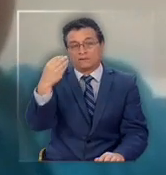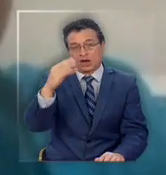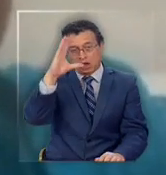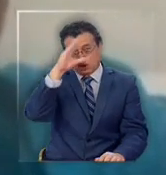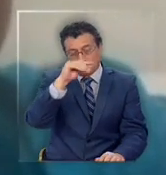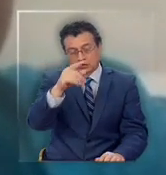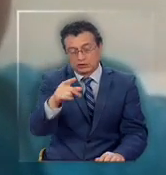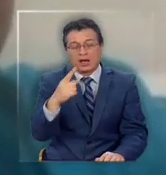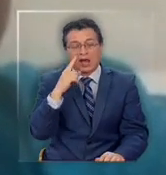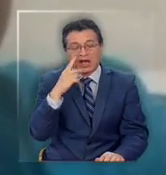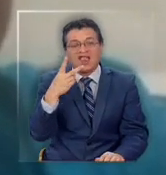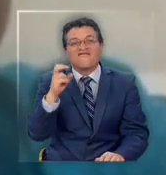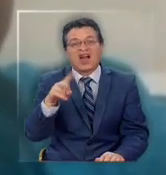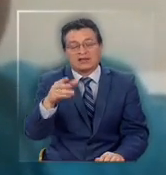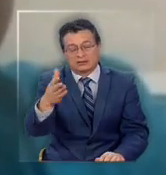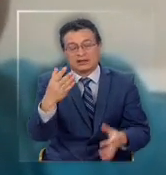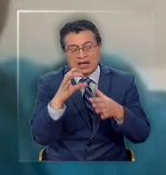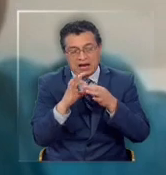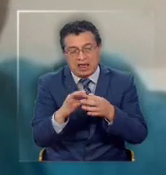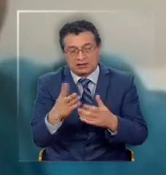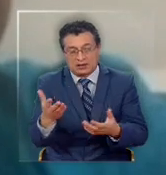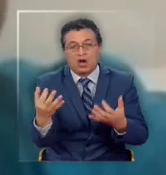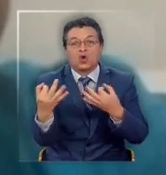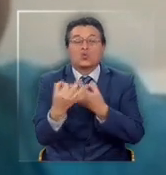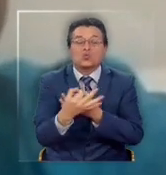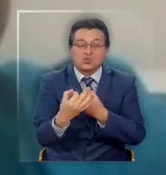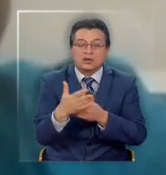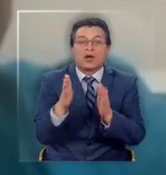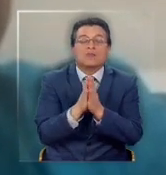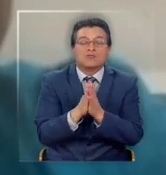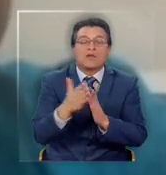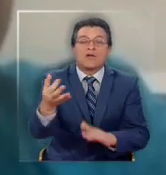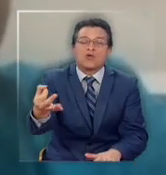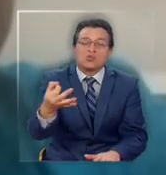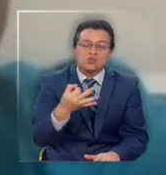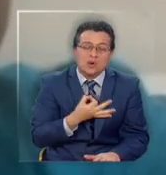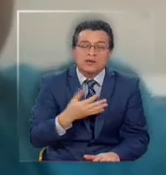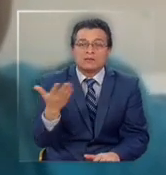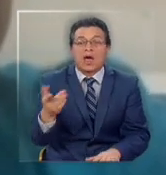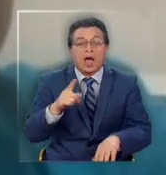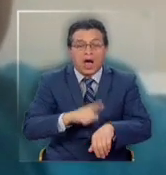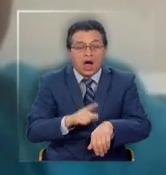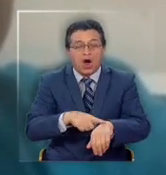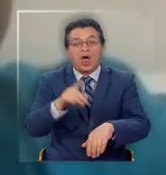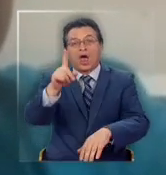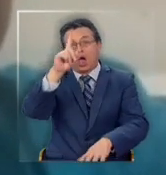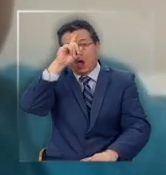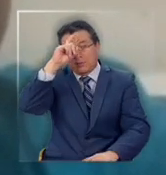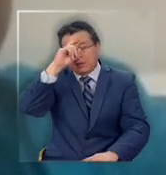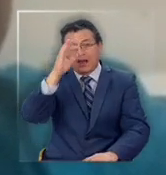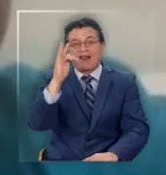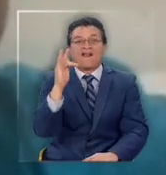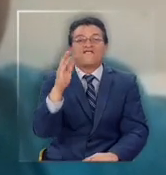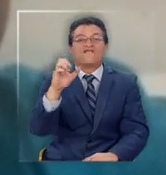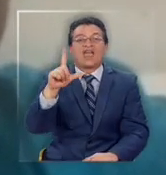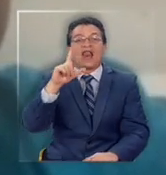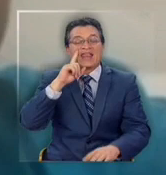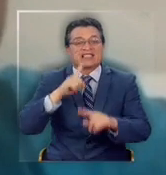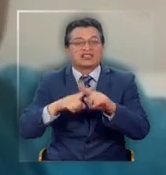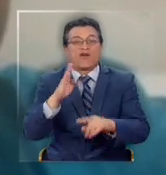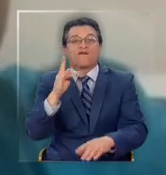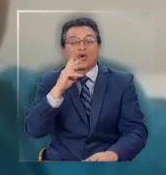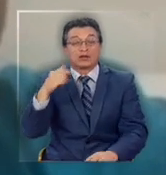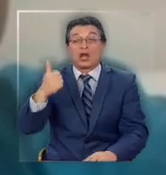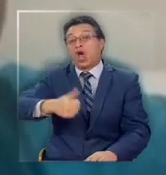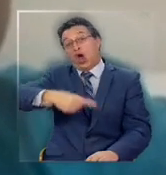Muchas gracias por la entrevista. Al contrario, doctor, cuéntenos por favor la situación en el Félix Bulnes a esta hora. Nosotros veíamos lo que estaba pasando en el Hospital El Pino con